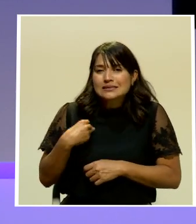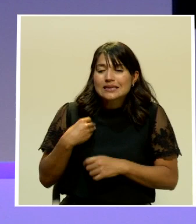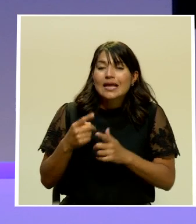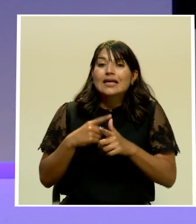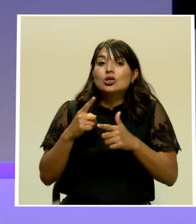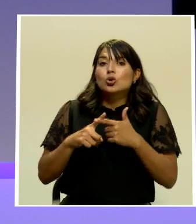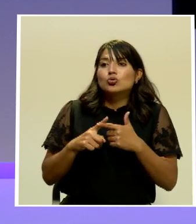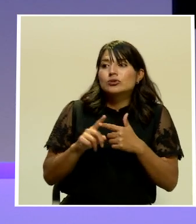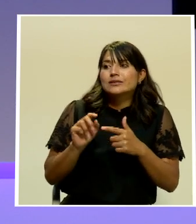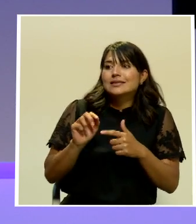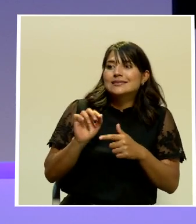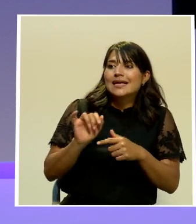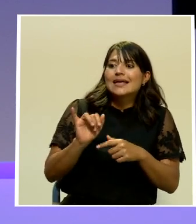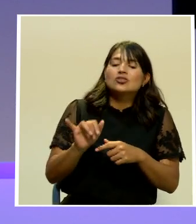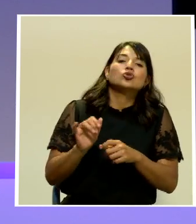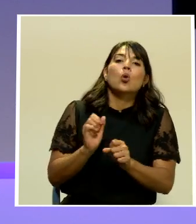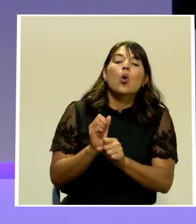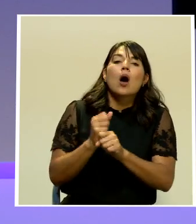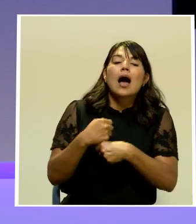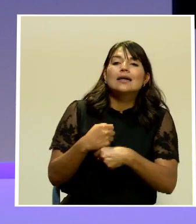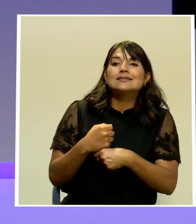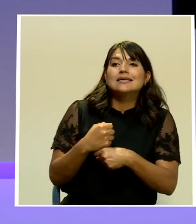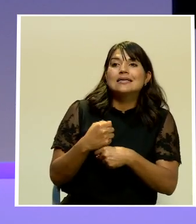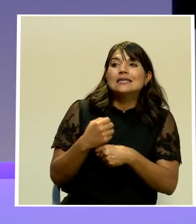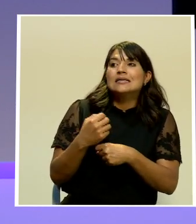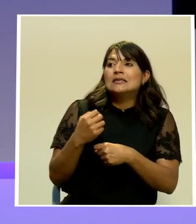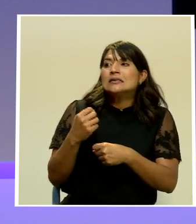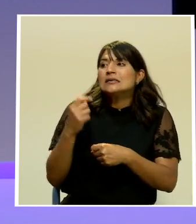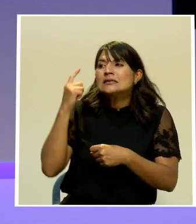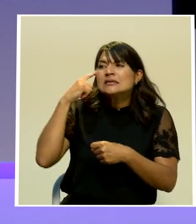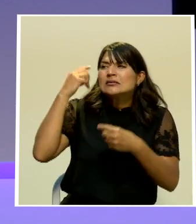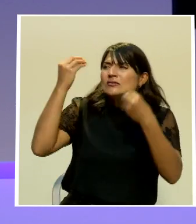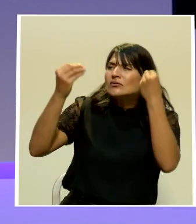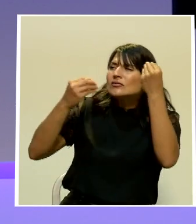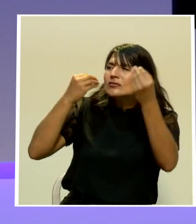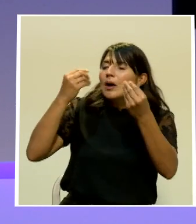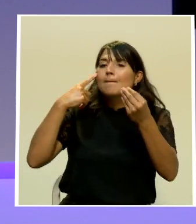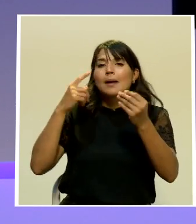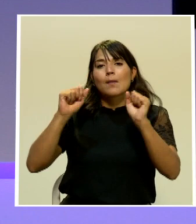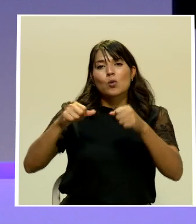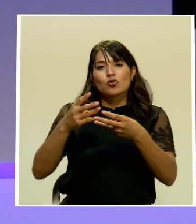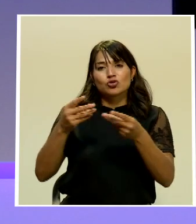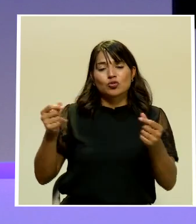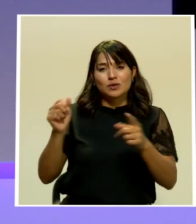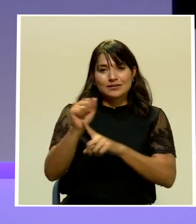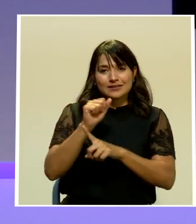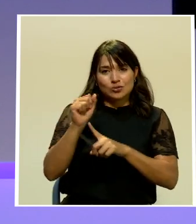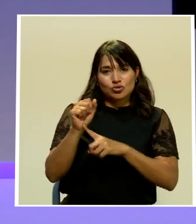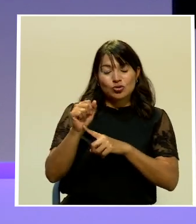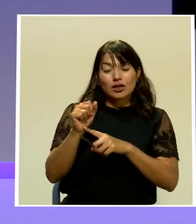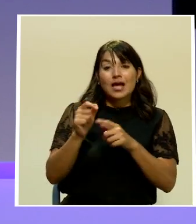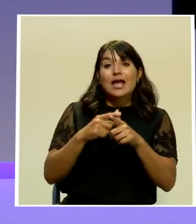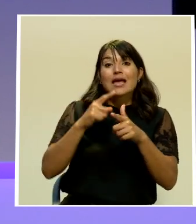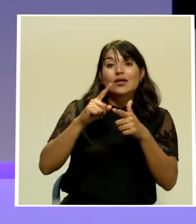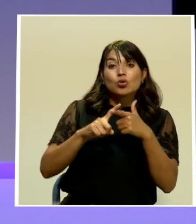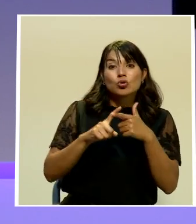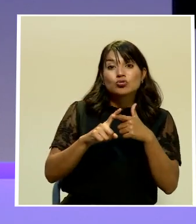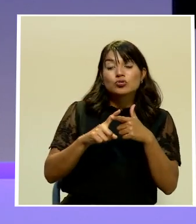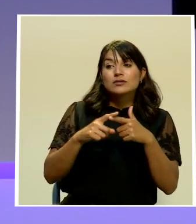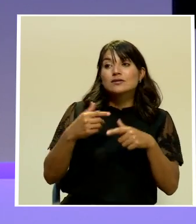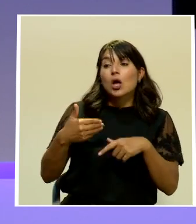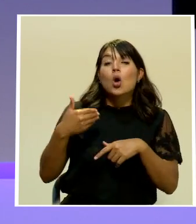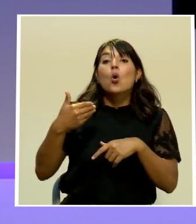hace ser una persona que tenés que resolver las cosas. Y eso, cuando llegas a otros lugares y a otras industrias, te das cuenta que todo el mundo ya está